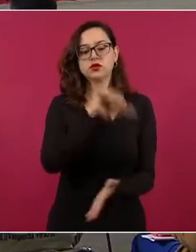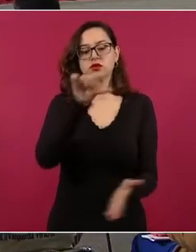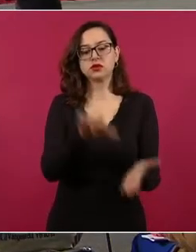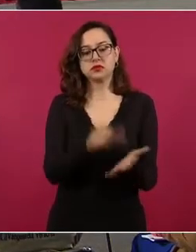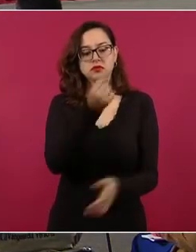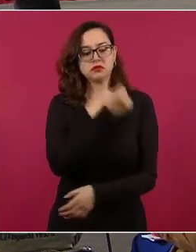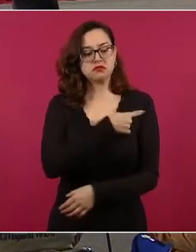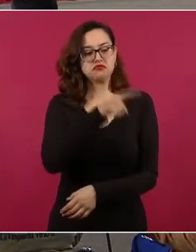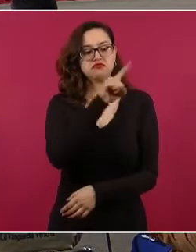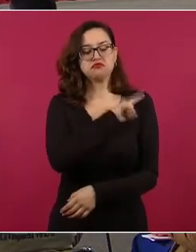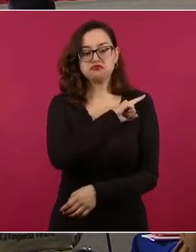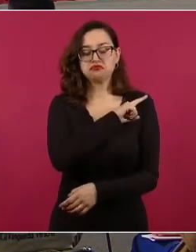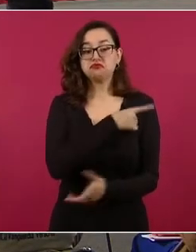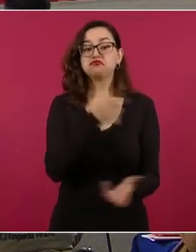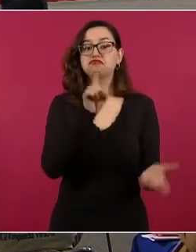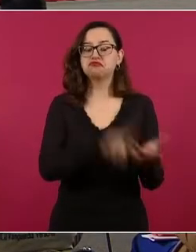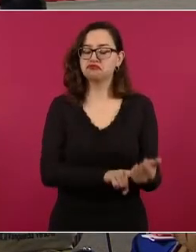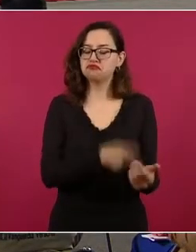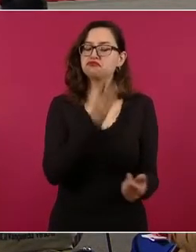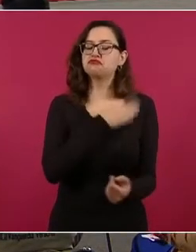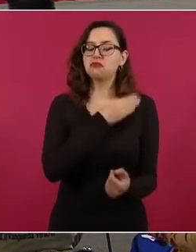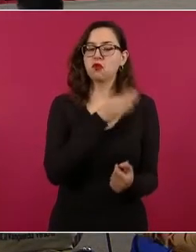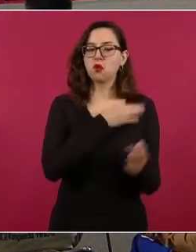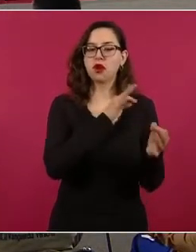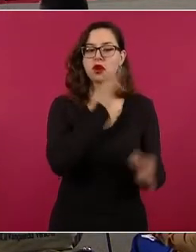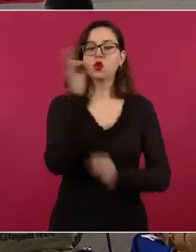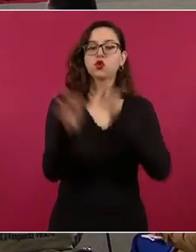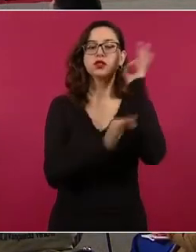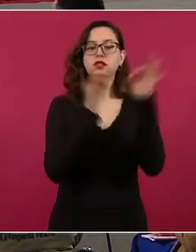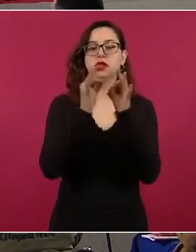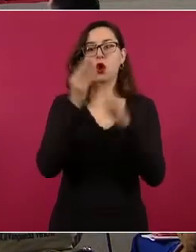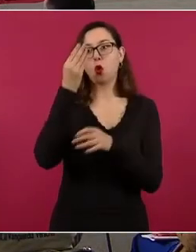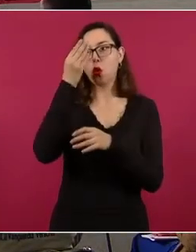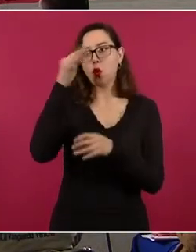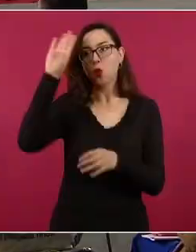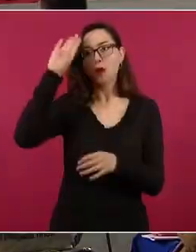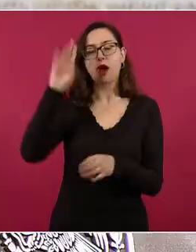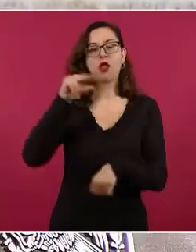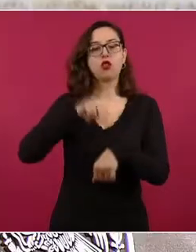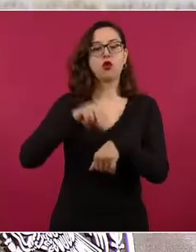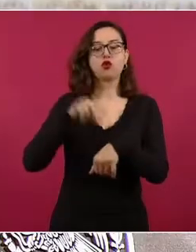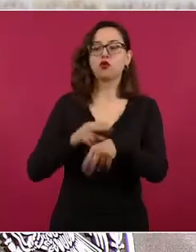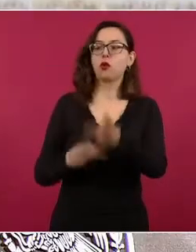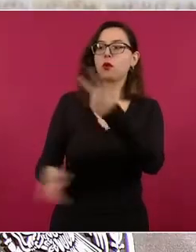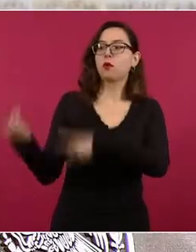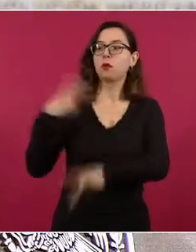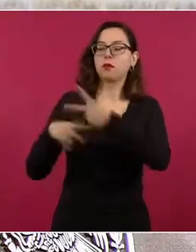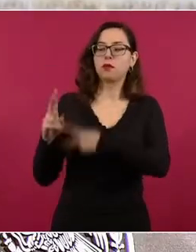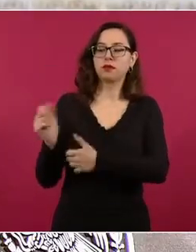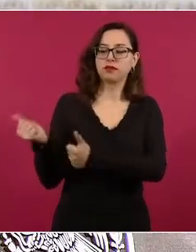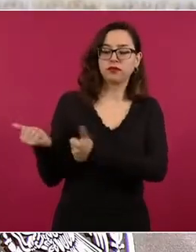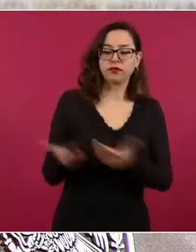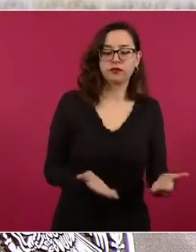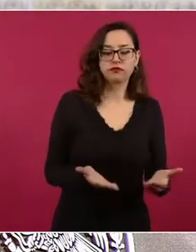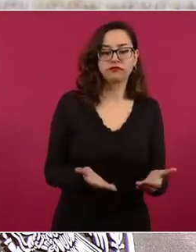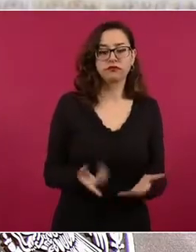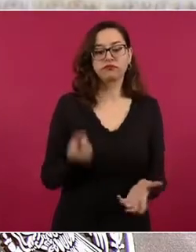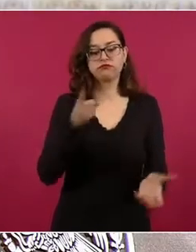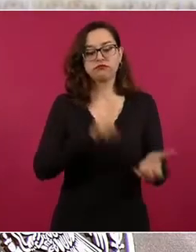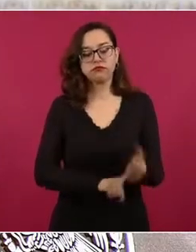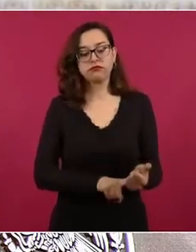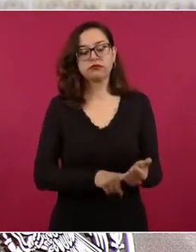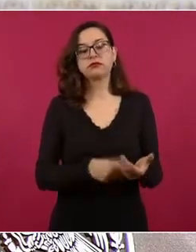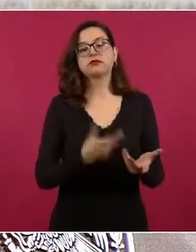buena noticia. Con la llegada de más médicos cubanos y con la contratación de médicos que surgieron de la Jornada